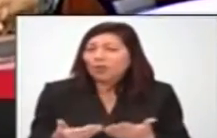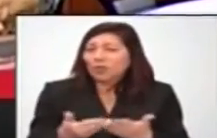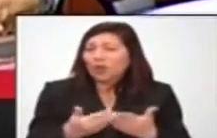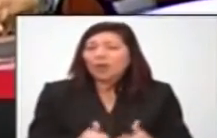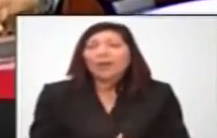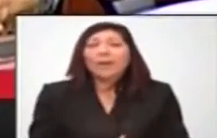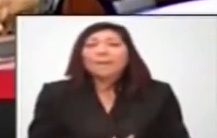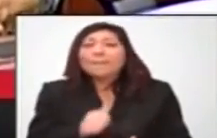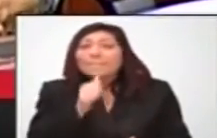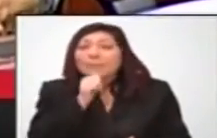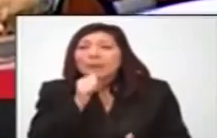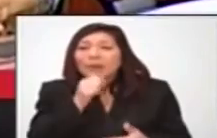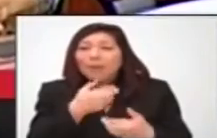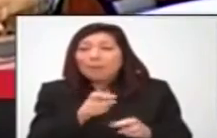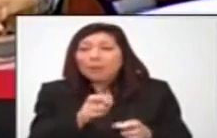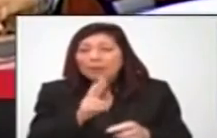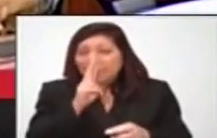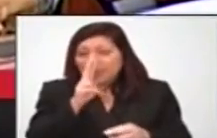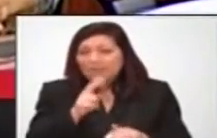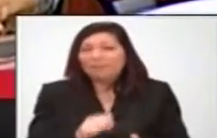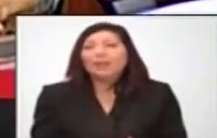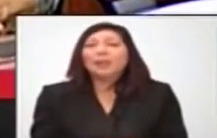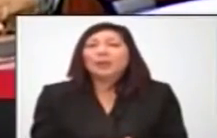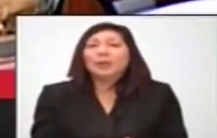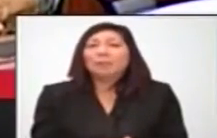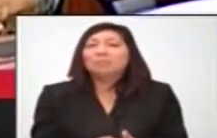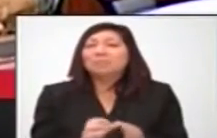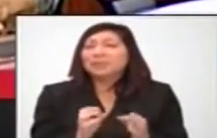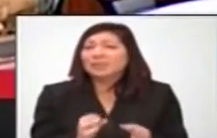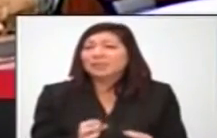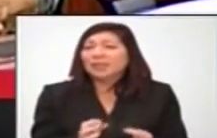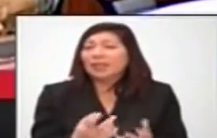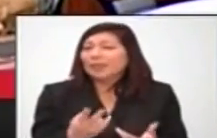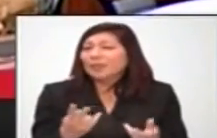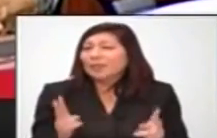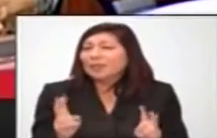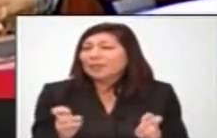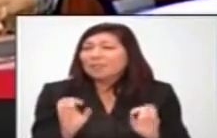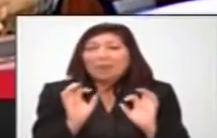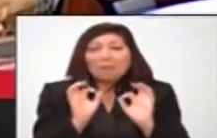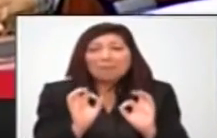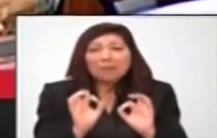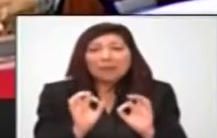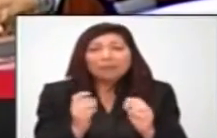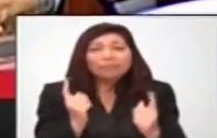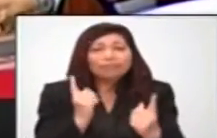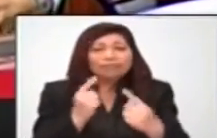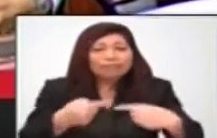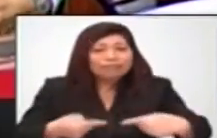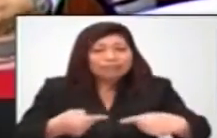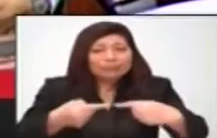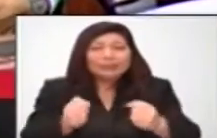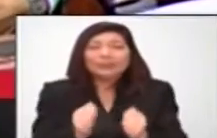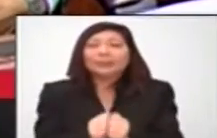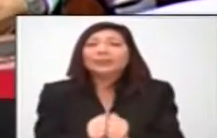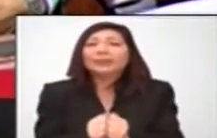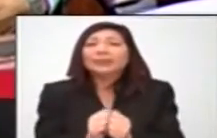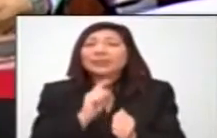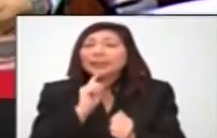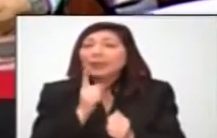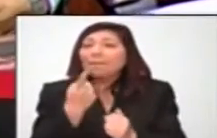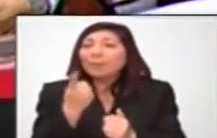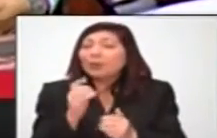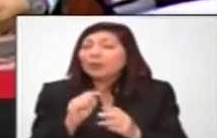colegios privados y públicos del Perú. Si bien este no es un tema puntual de la interpelación, porque la interpelación es